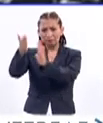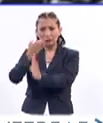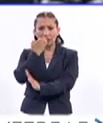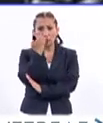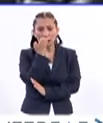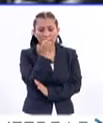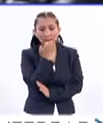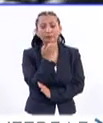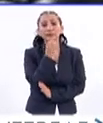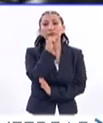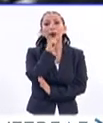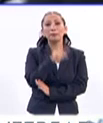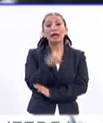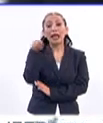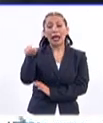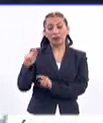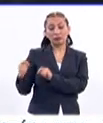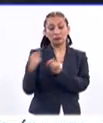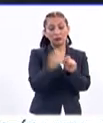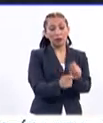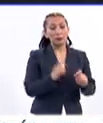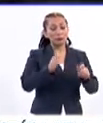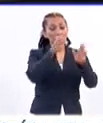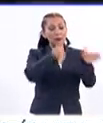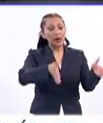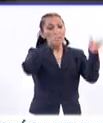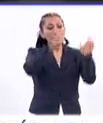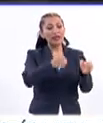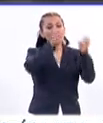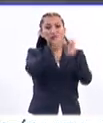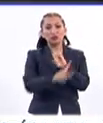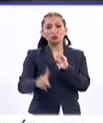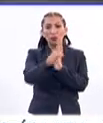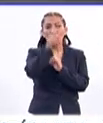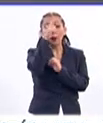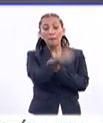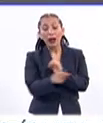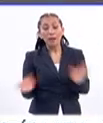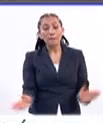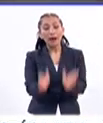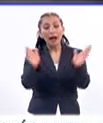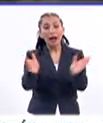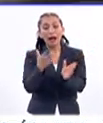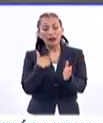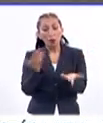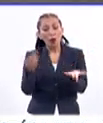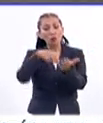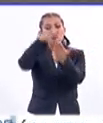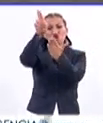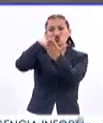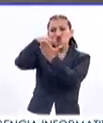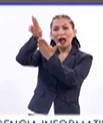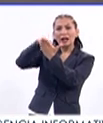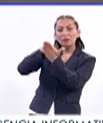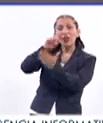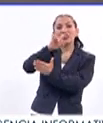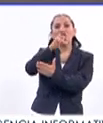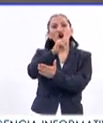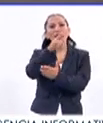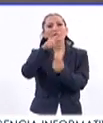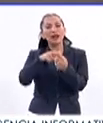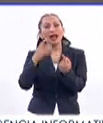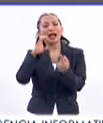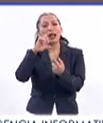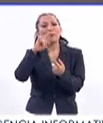escuelas, además de que entregó las paredes de los edificios públicos para promover el auge del muralismo, con Diego Rivera,